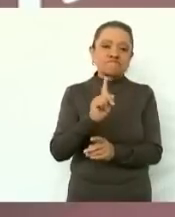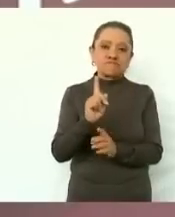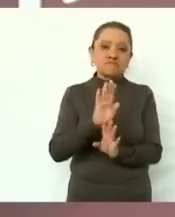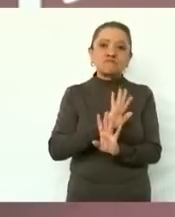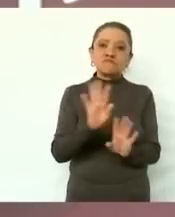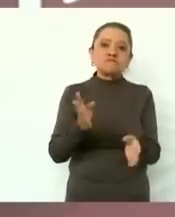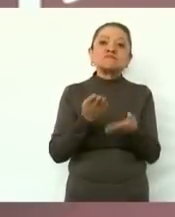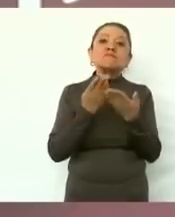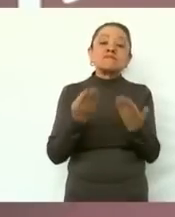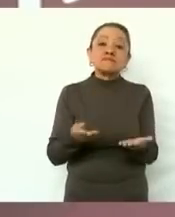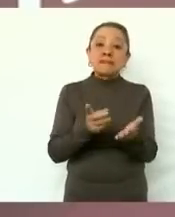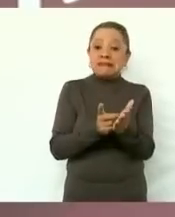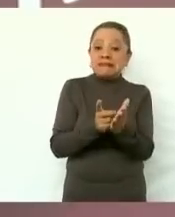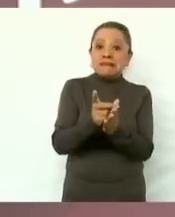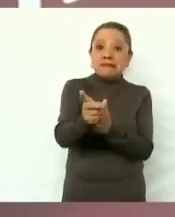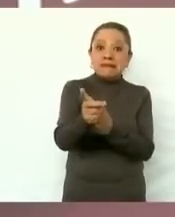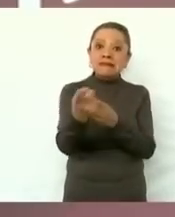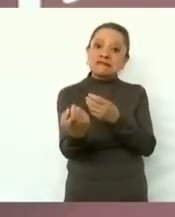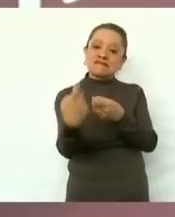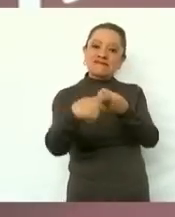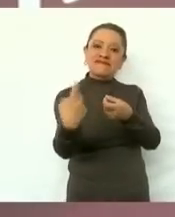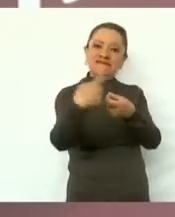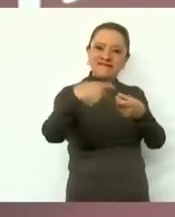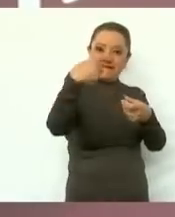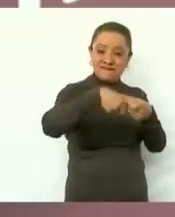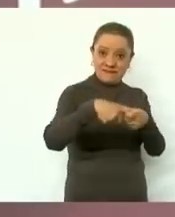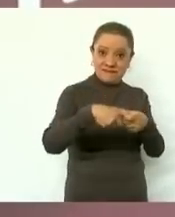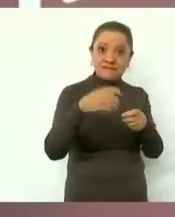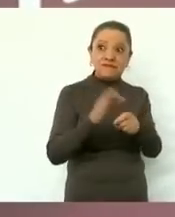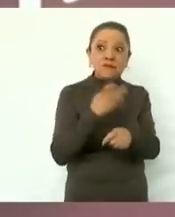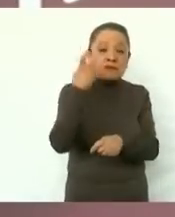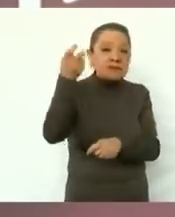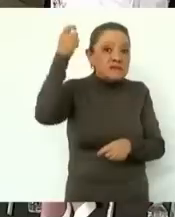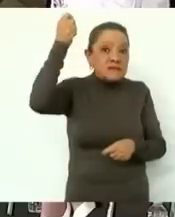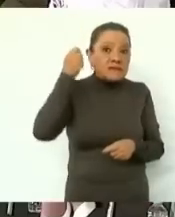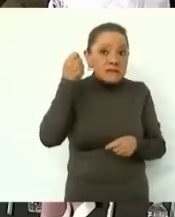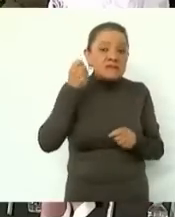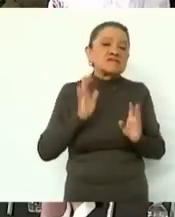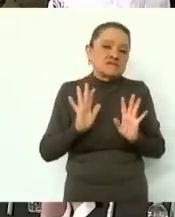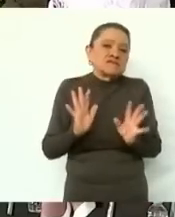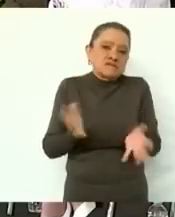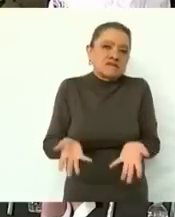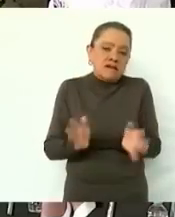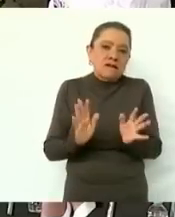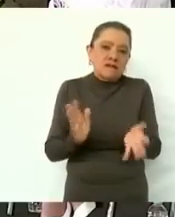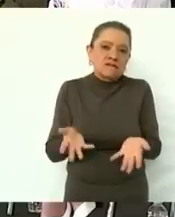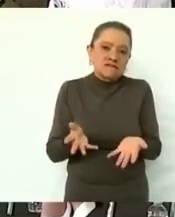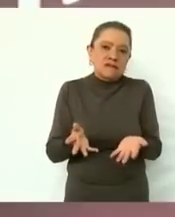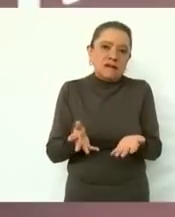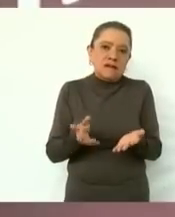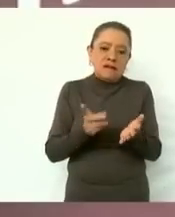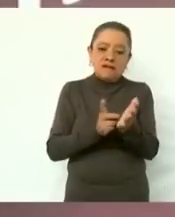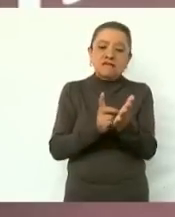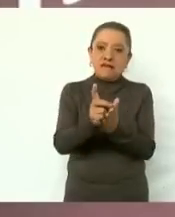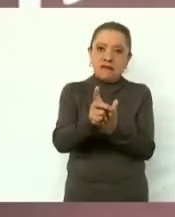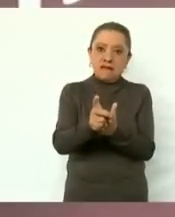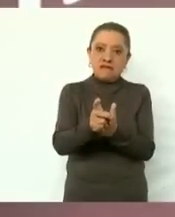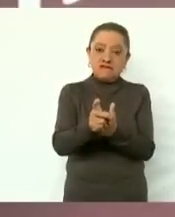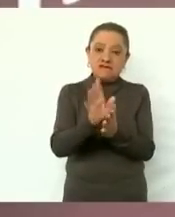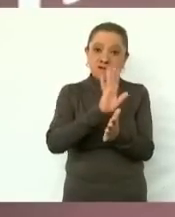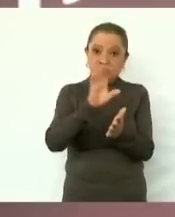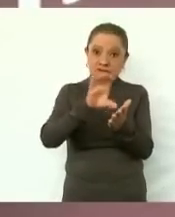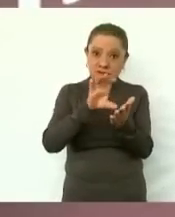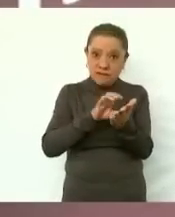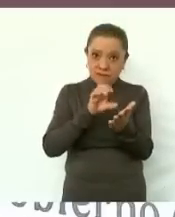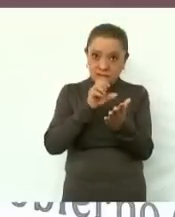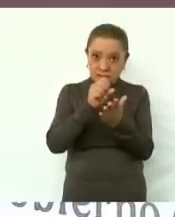un derecho, porque también es un derecho el apoyo a las personas con discapacidad, que por cierto aquí hago